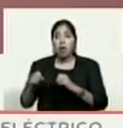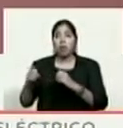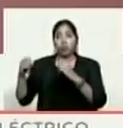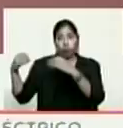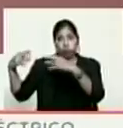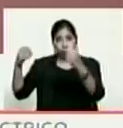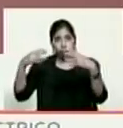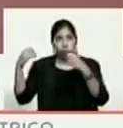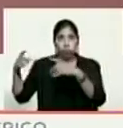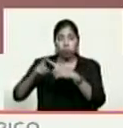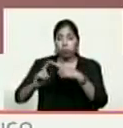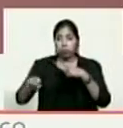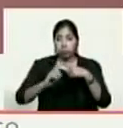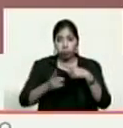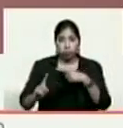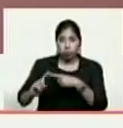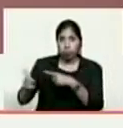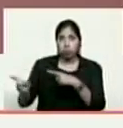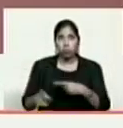¿Y qué hicieron?